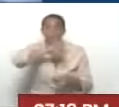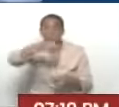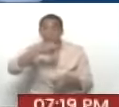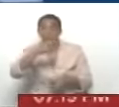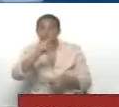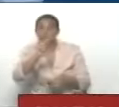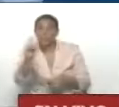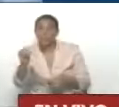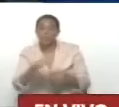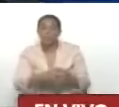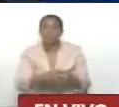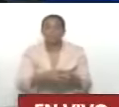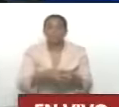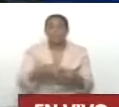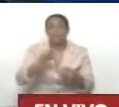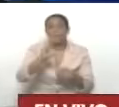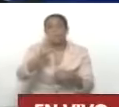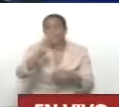Noel Hipocaterra,